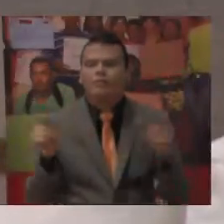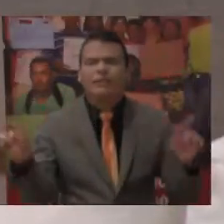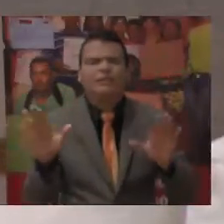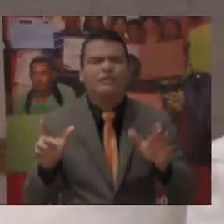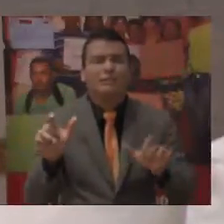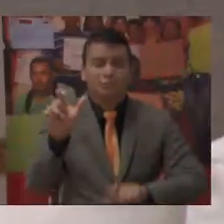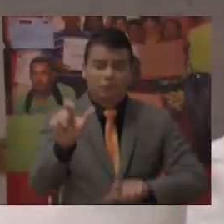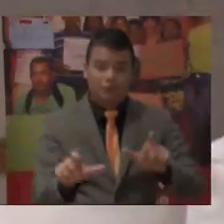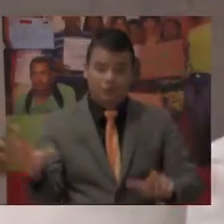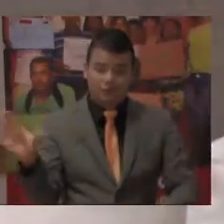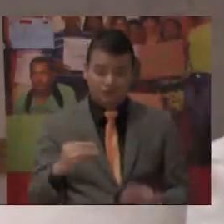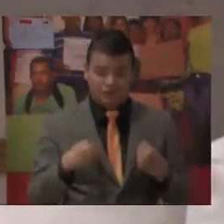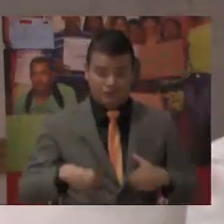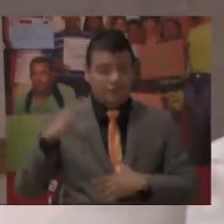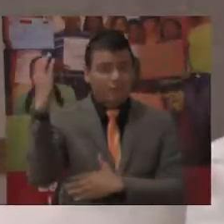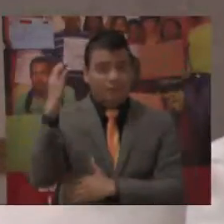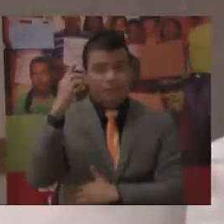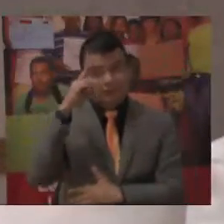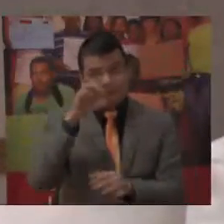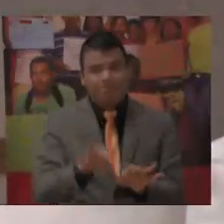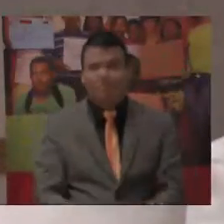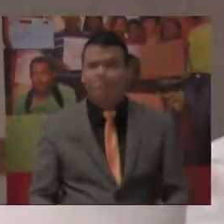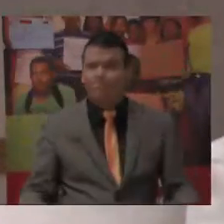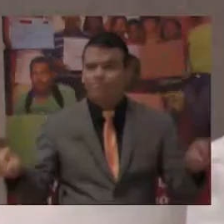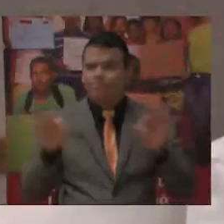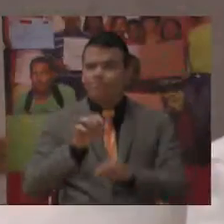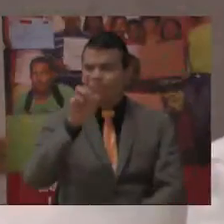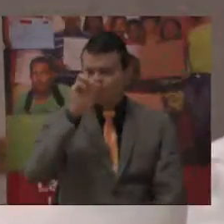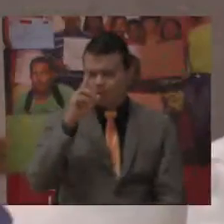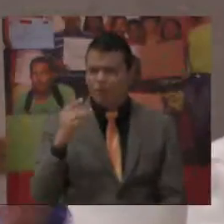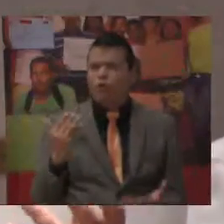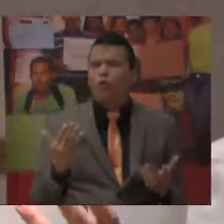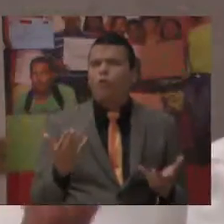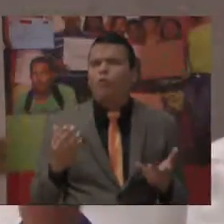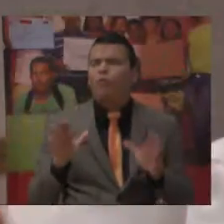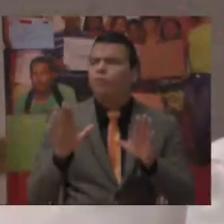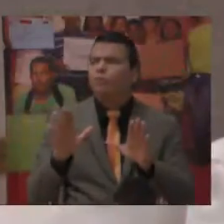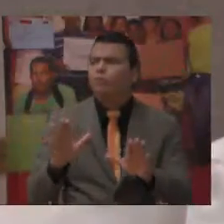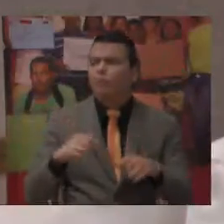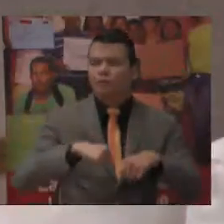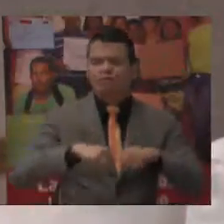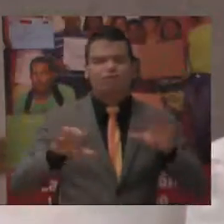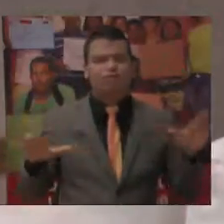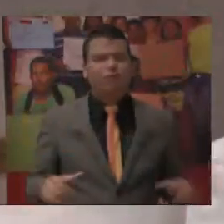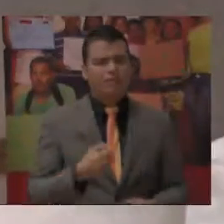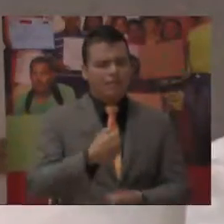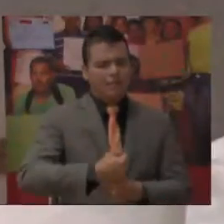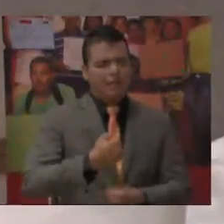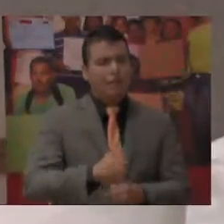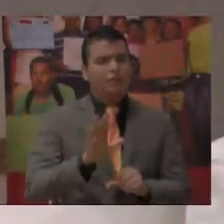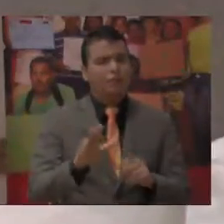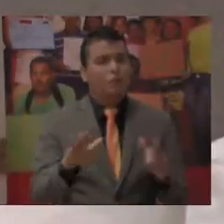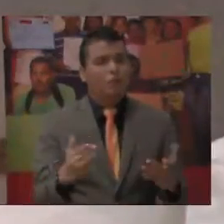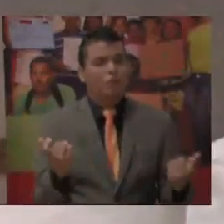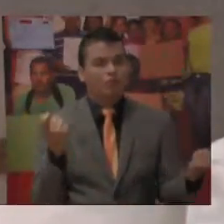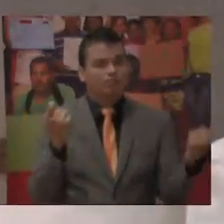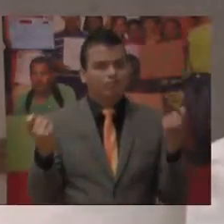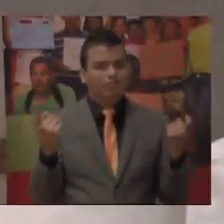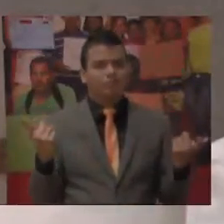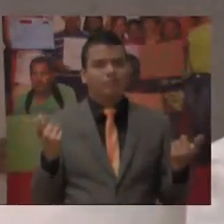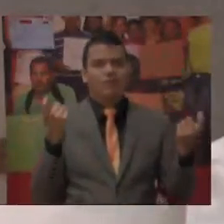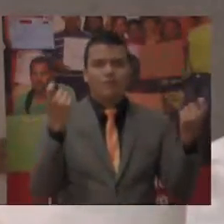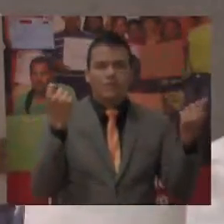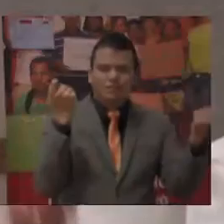colombianos tenemos que cambiar aquí en la percepción, pongamos, del concepto de la mano de obra, del valor de la distribución del